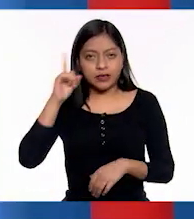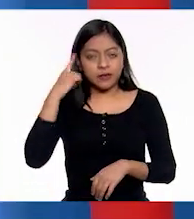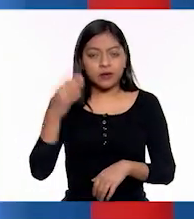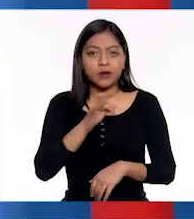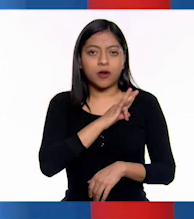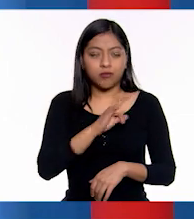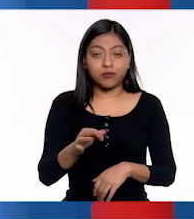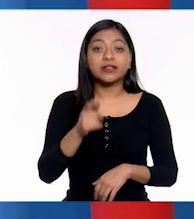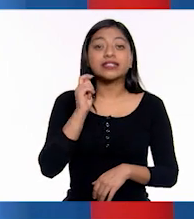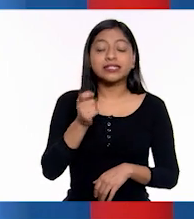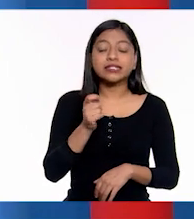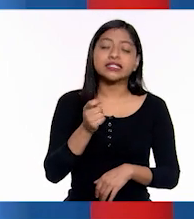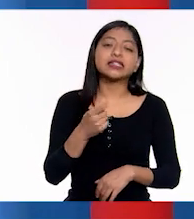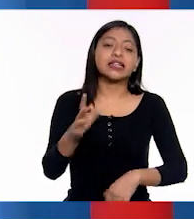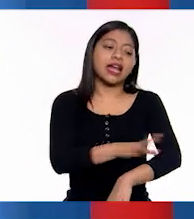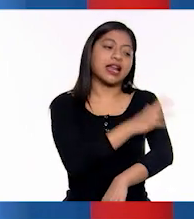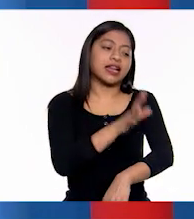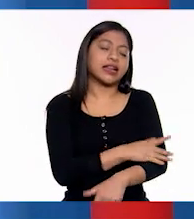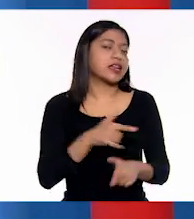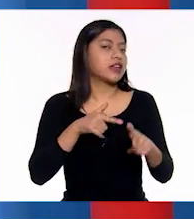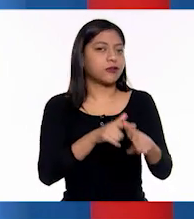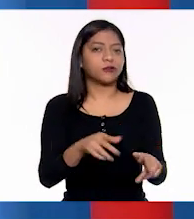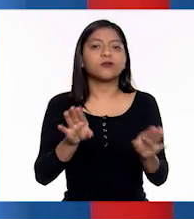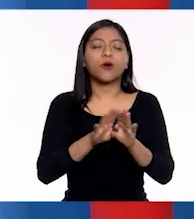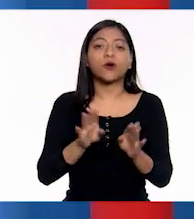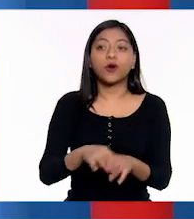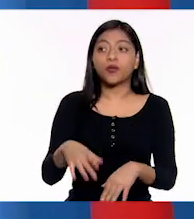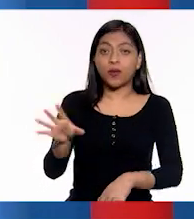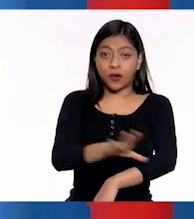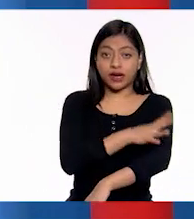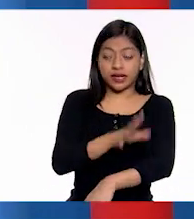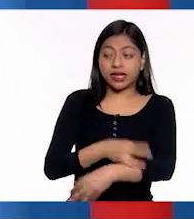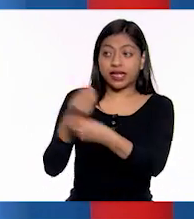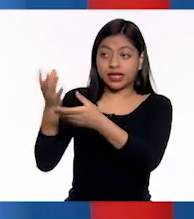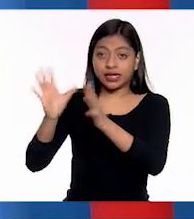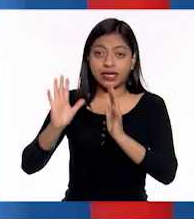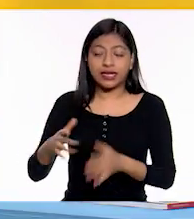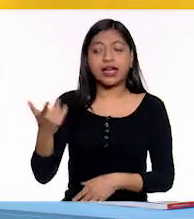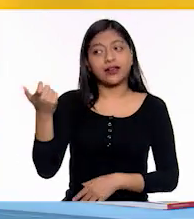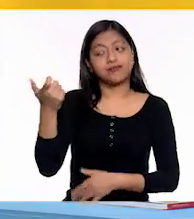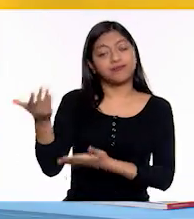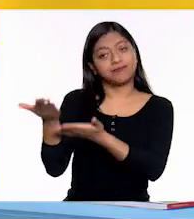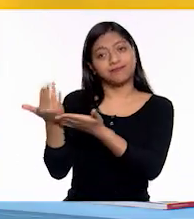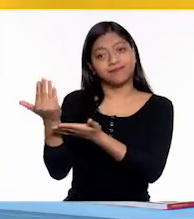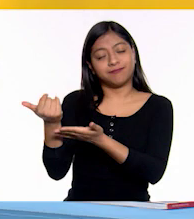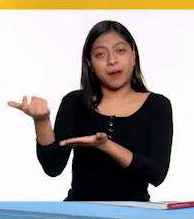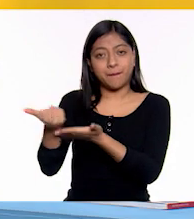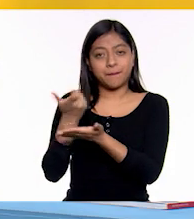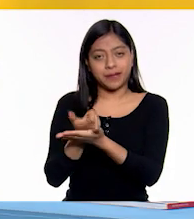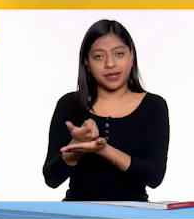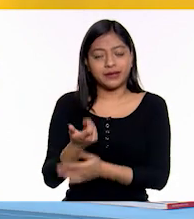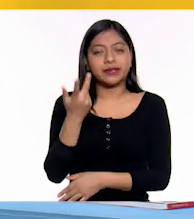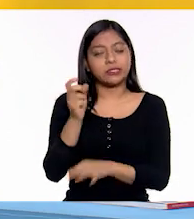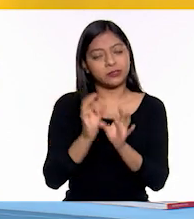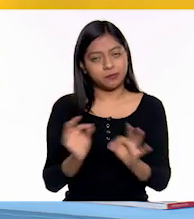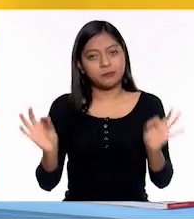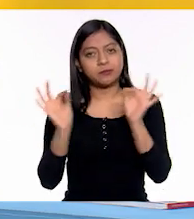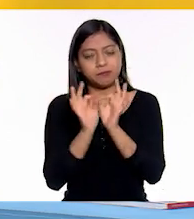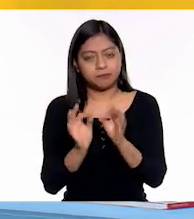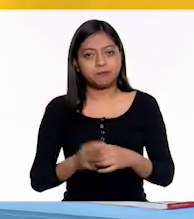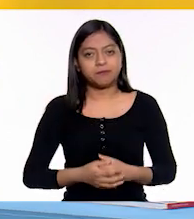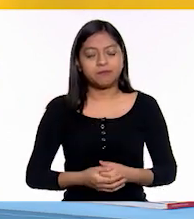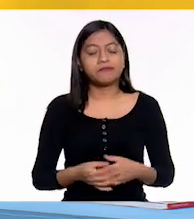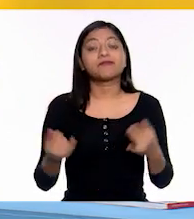como cobrar a los consumidores, actividad que llevan a cabo los encargados del suministro. Sí, y bueno, si lo